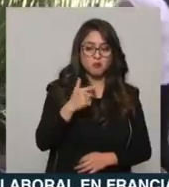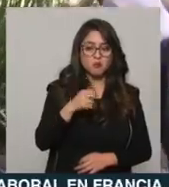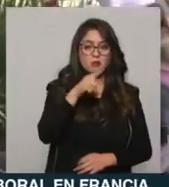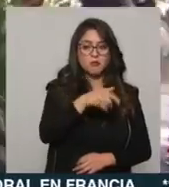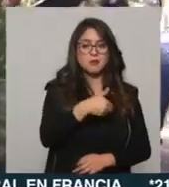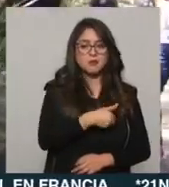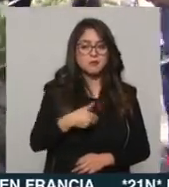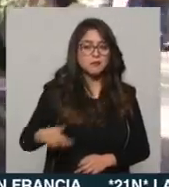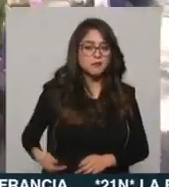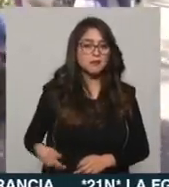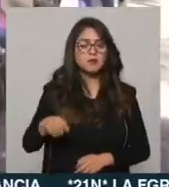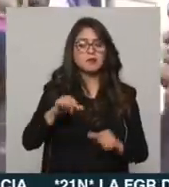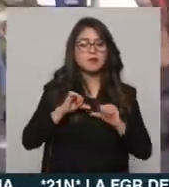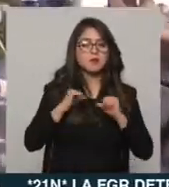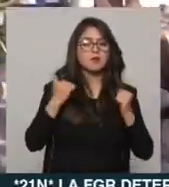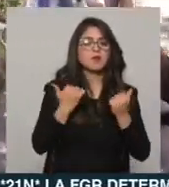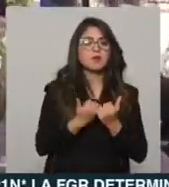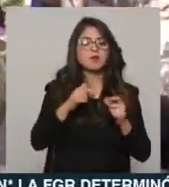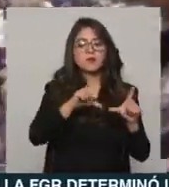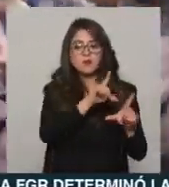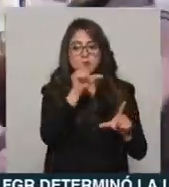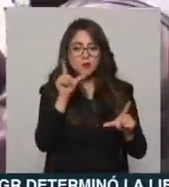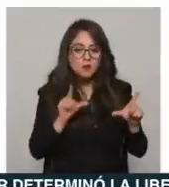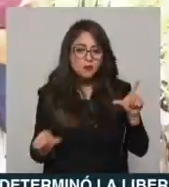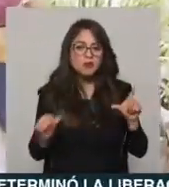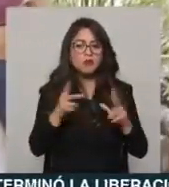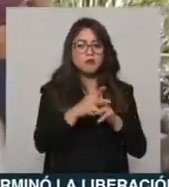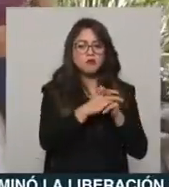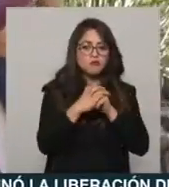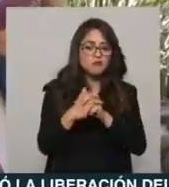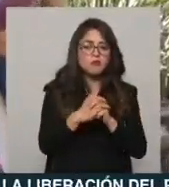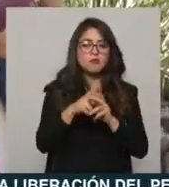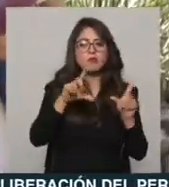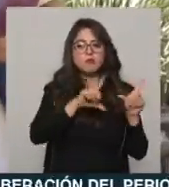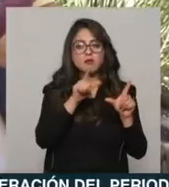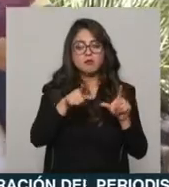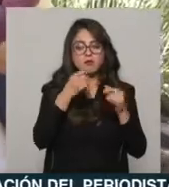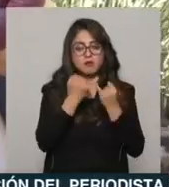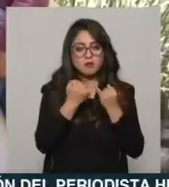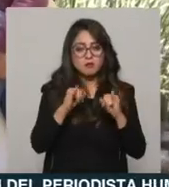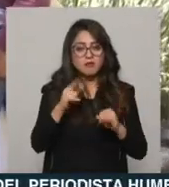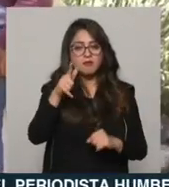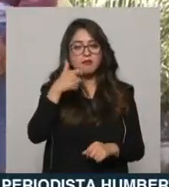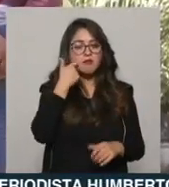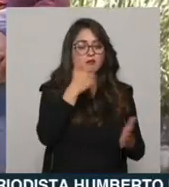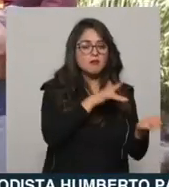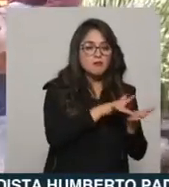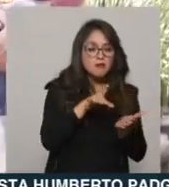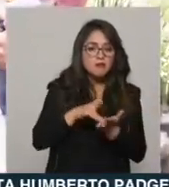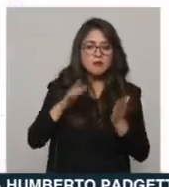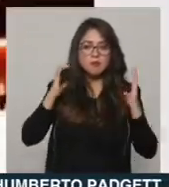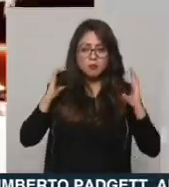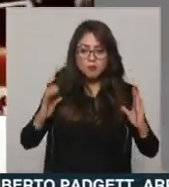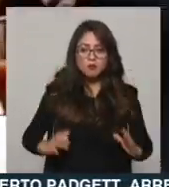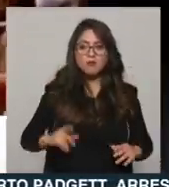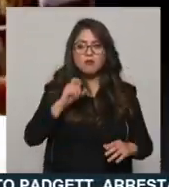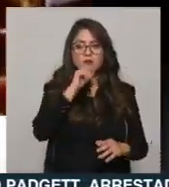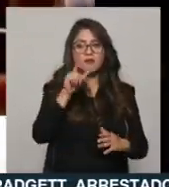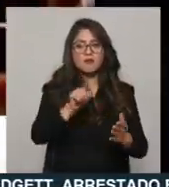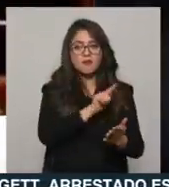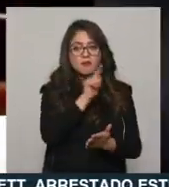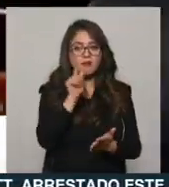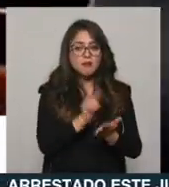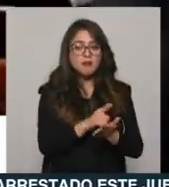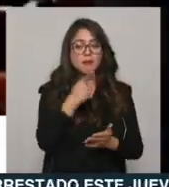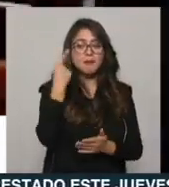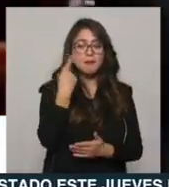Asociación Nacional de Luchadores Profesionales Independientes, donde busca ver por los luchadores tanto física como legalmente. Pero su